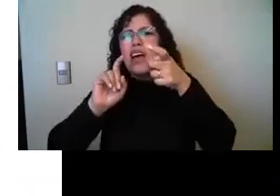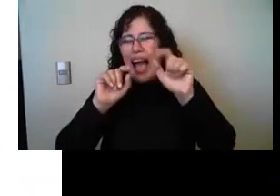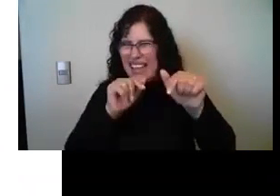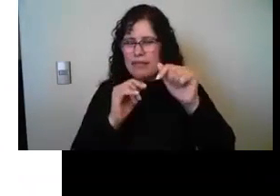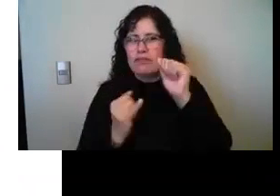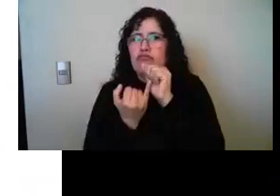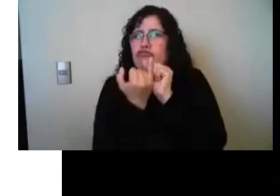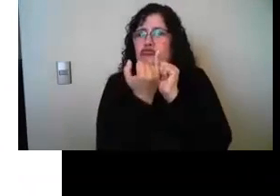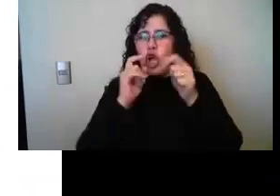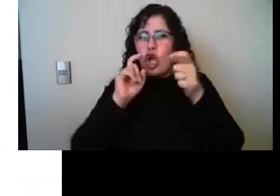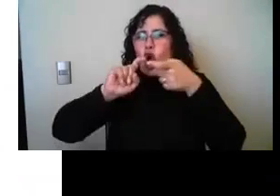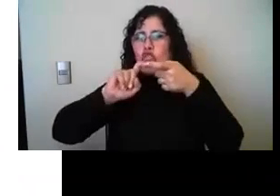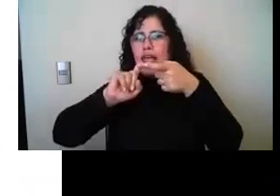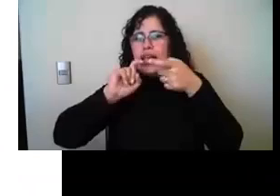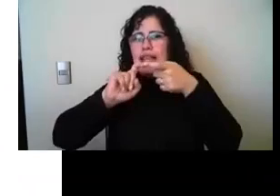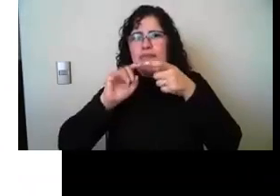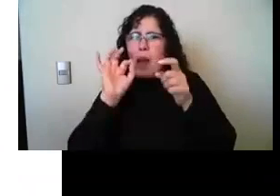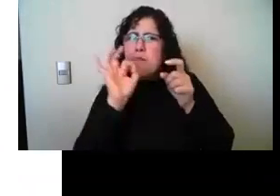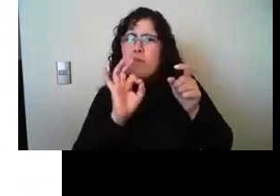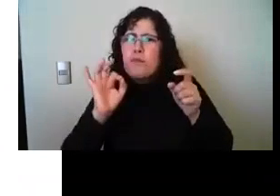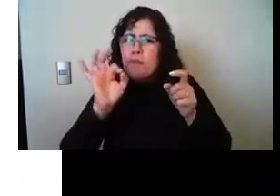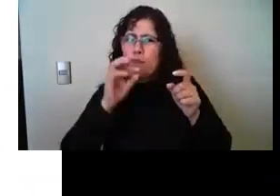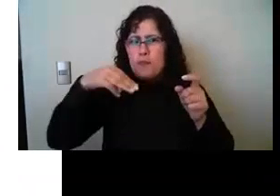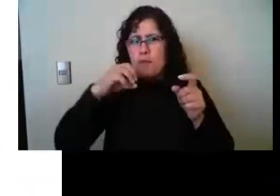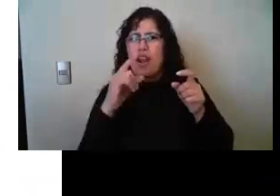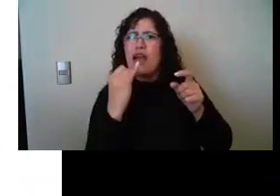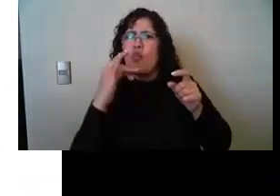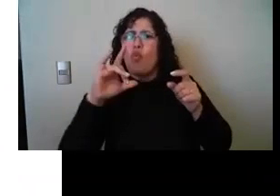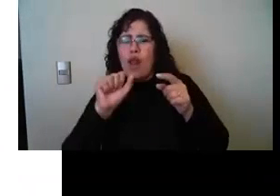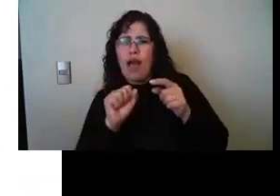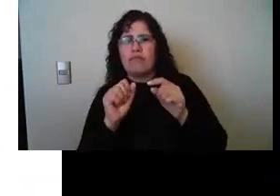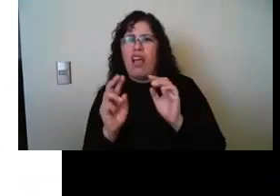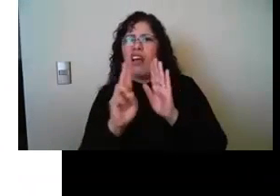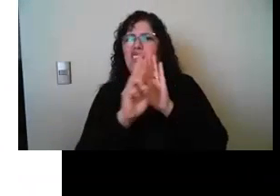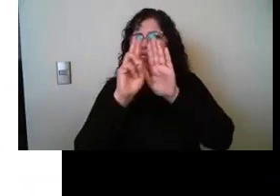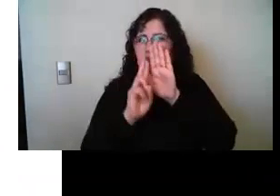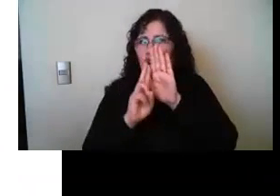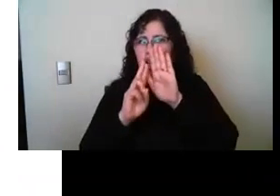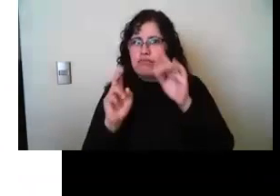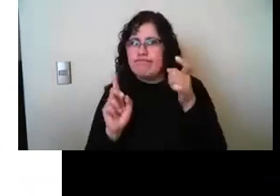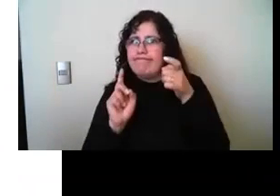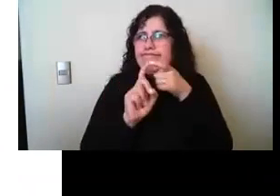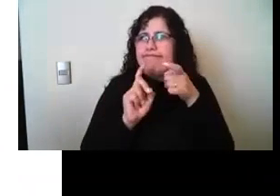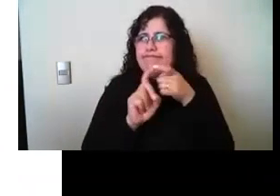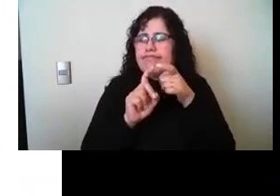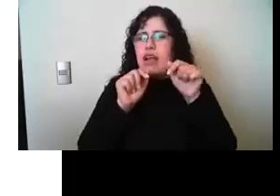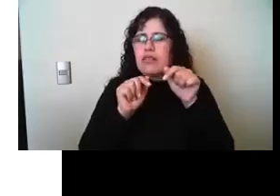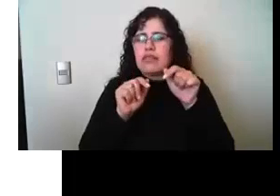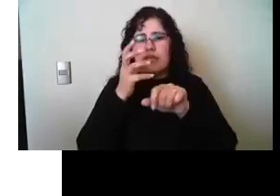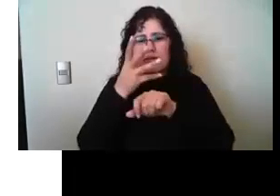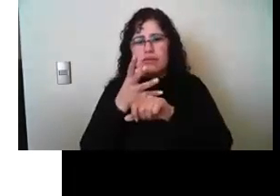estas moléculas con los receptores, y otra parte, del aire que va a ir directamente, ¿cierto?,